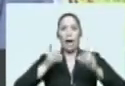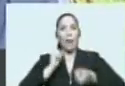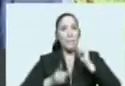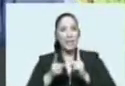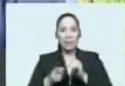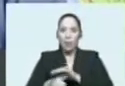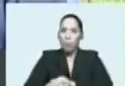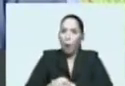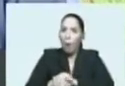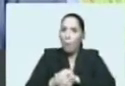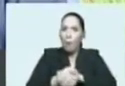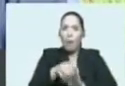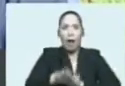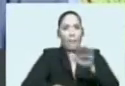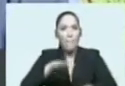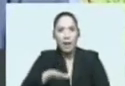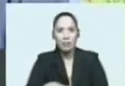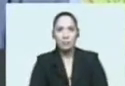del avance